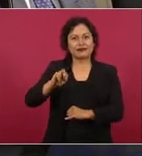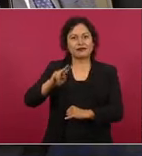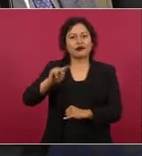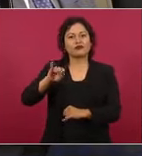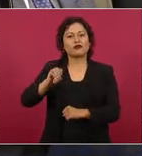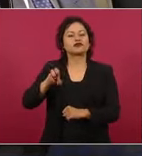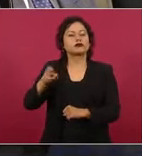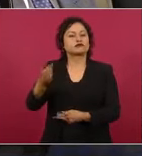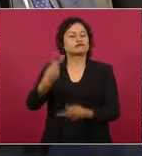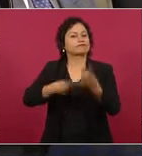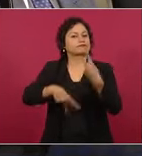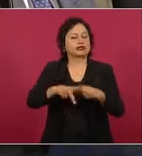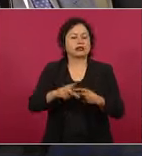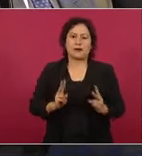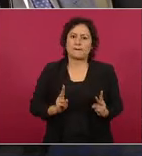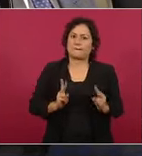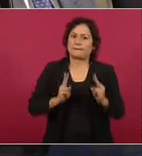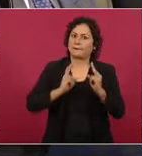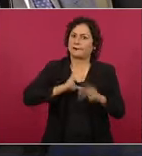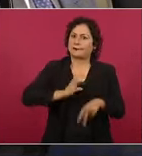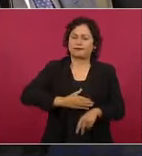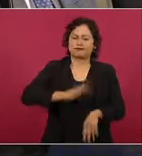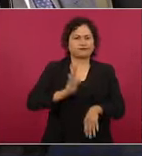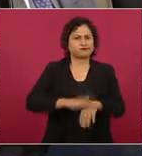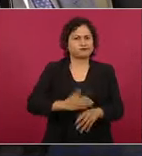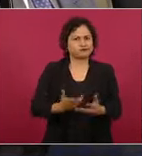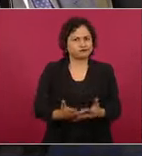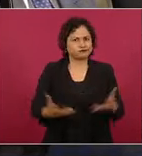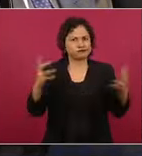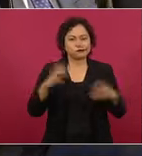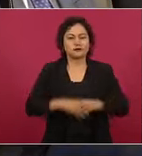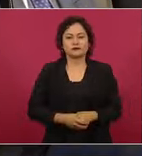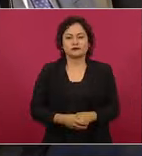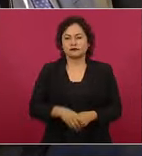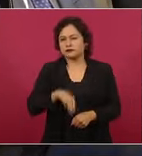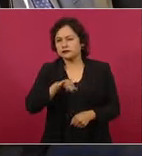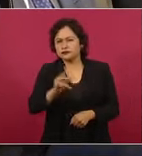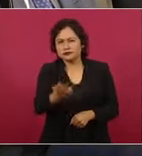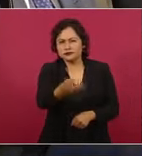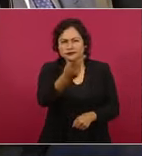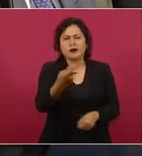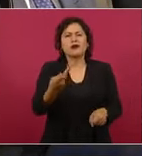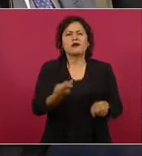más potenciales. Quisiera saber qué pasó ahí. ¿Hubo algún tipo de conflicto